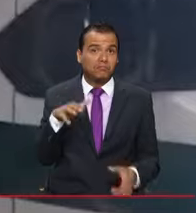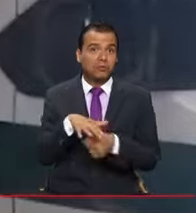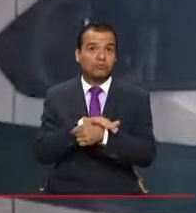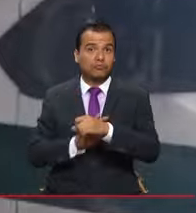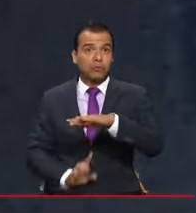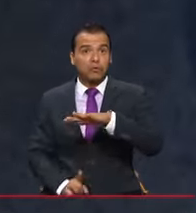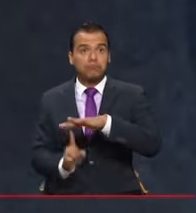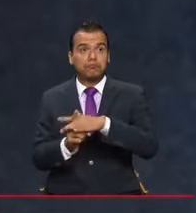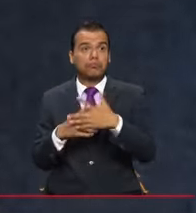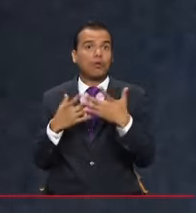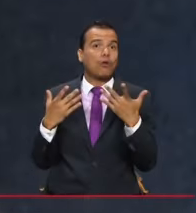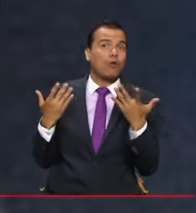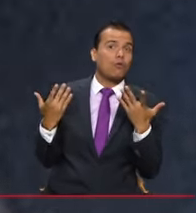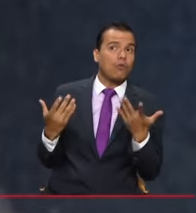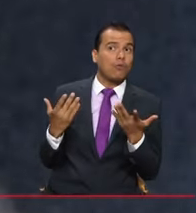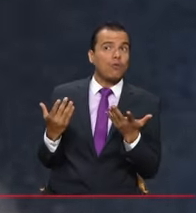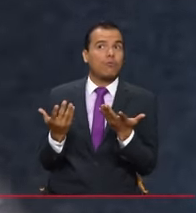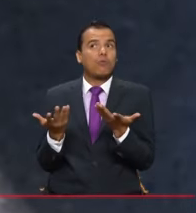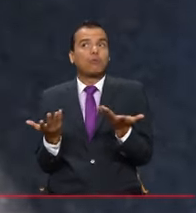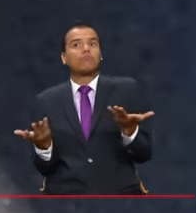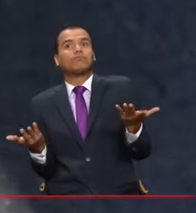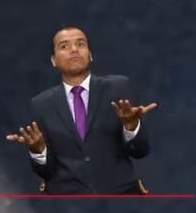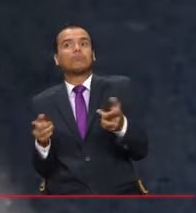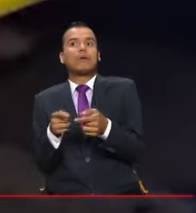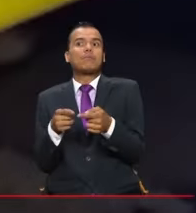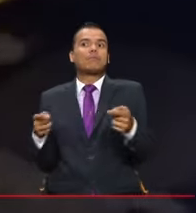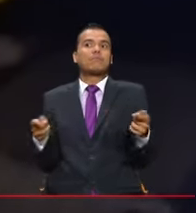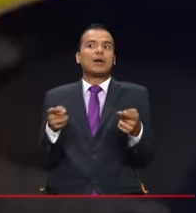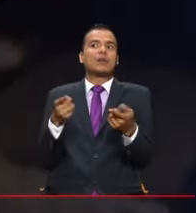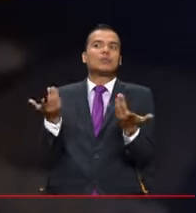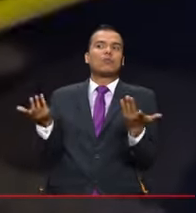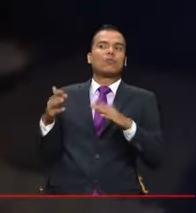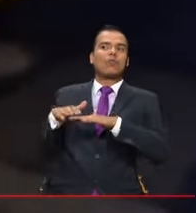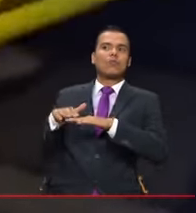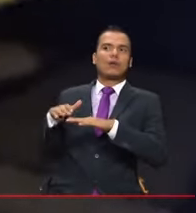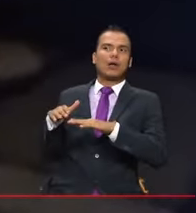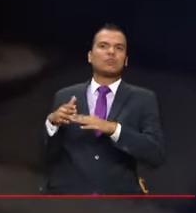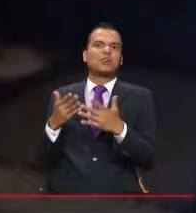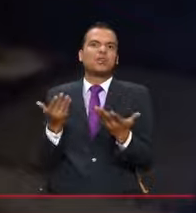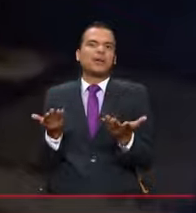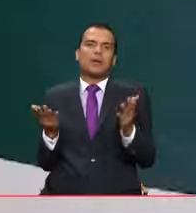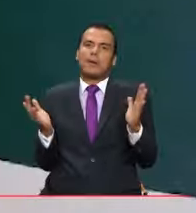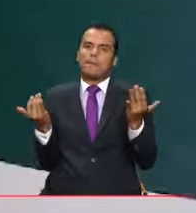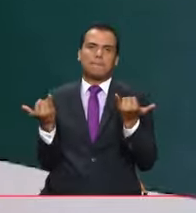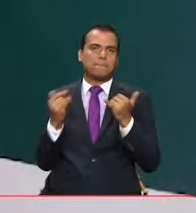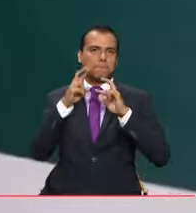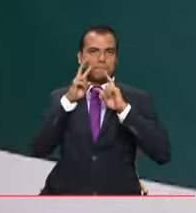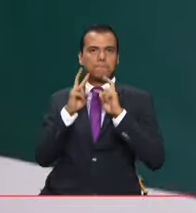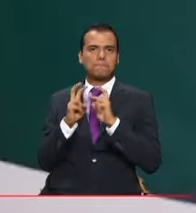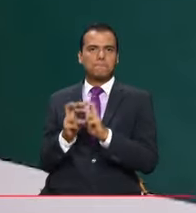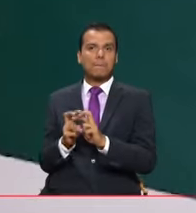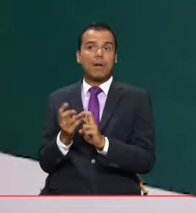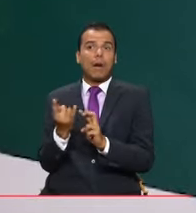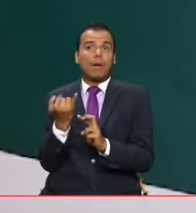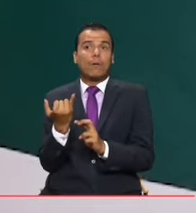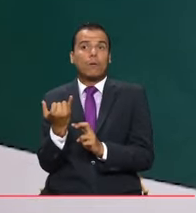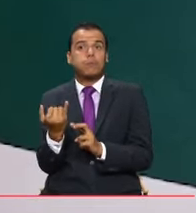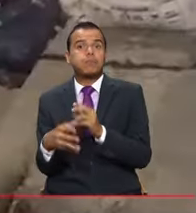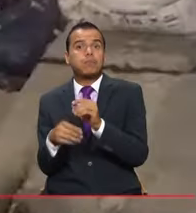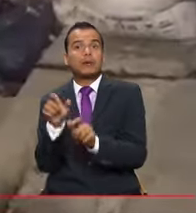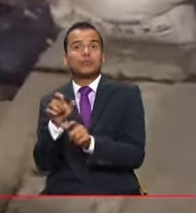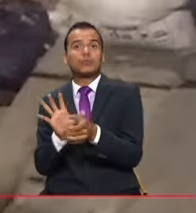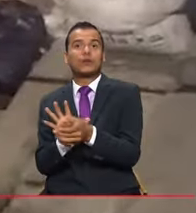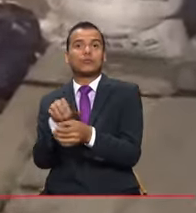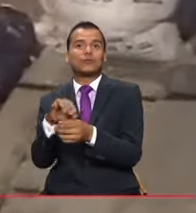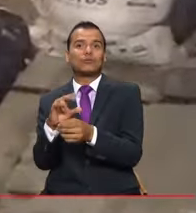Hasta el momento no se dispone de más detalles sobre las circunstancias ni se ha determinado si había otras personas